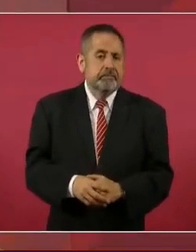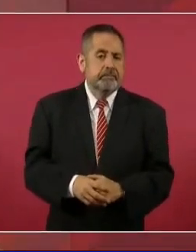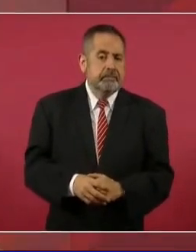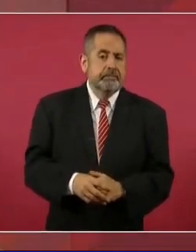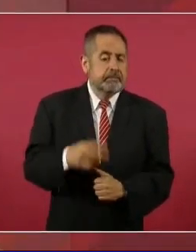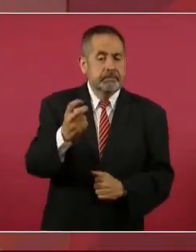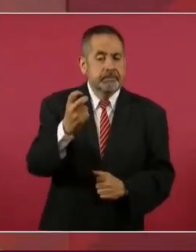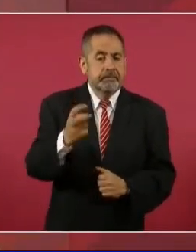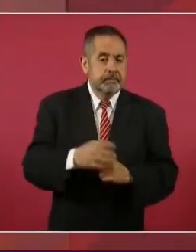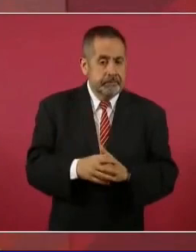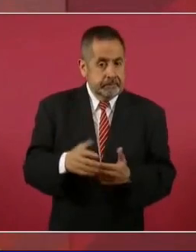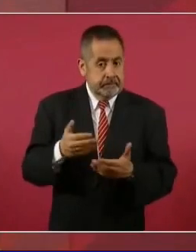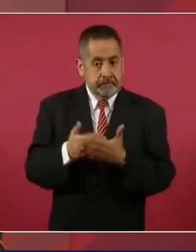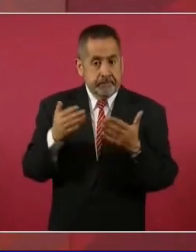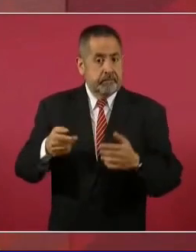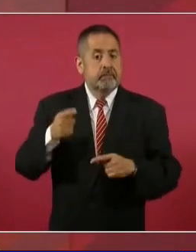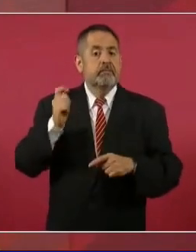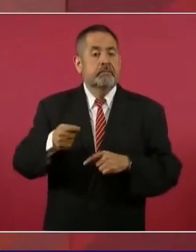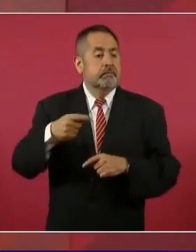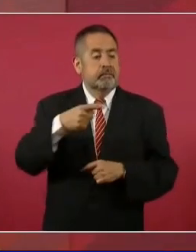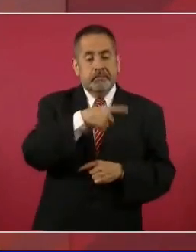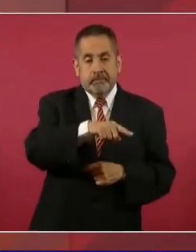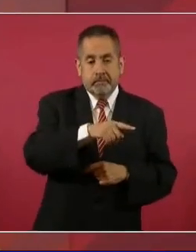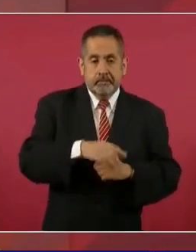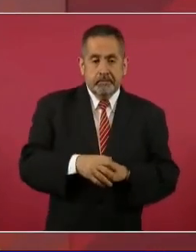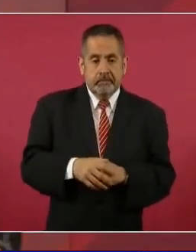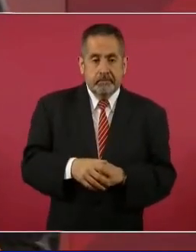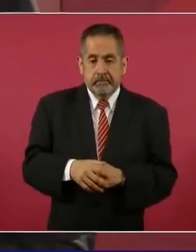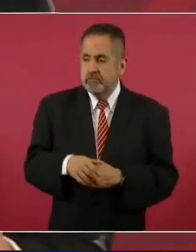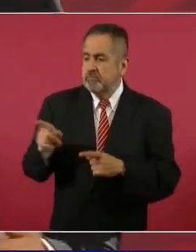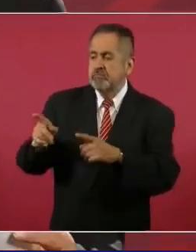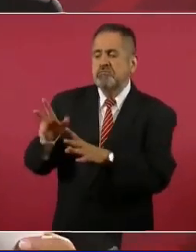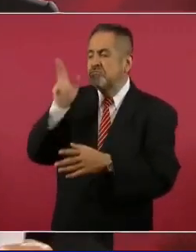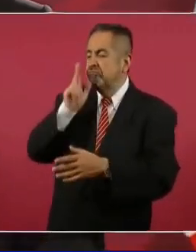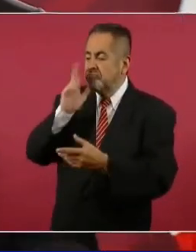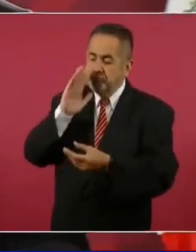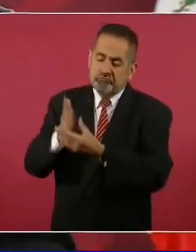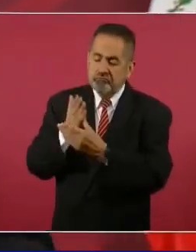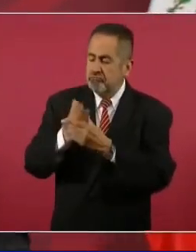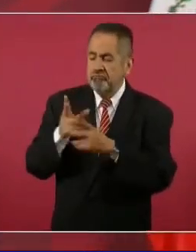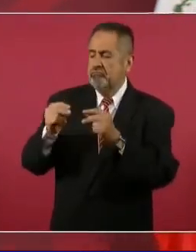Entonces, ahora las pruebas no son sólidas,